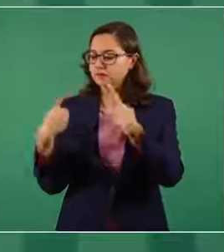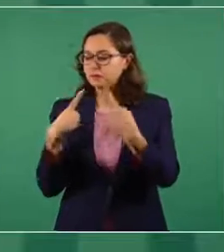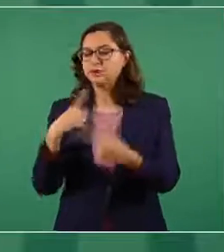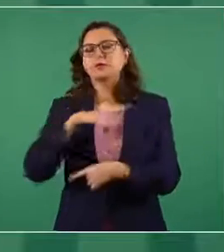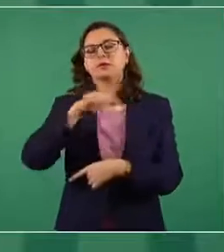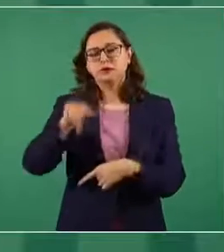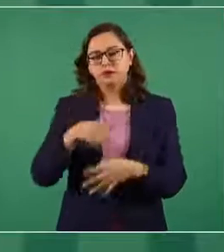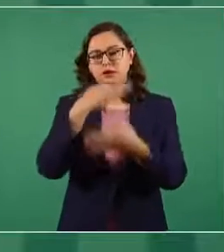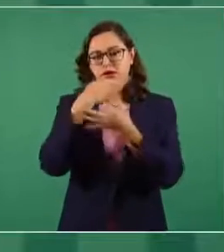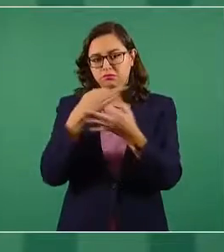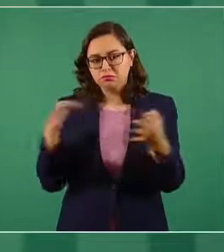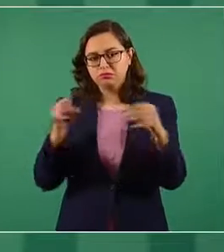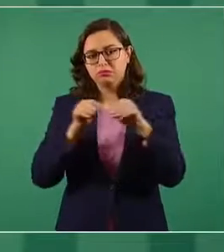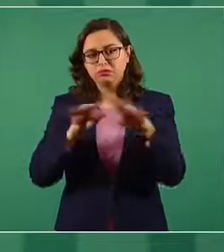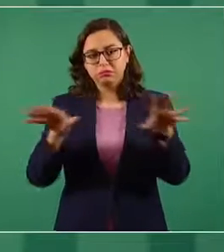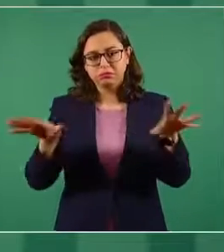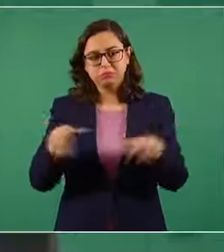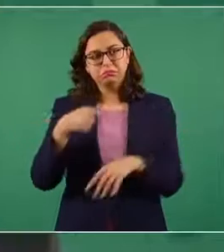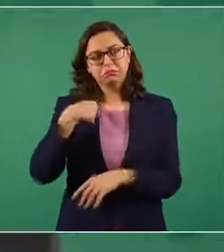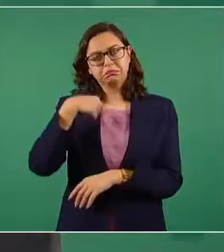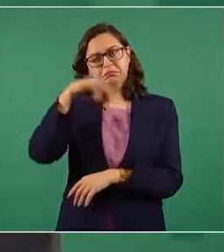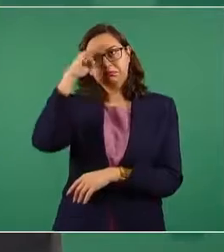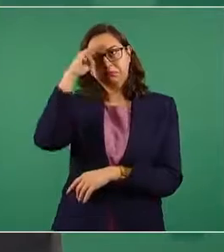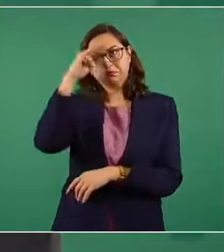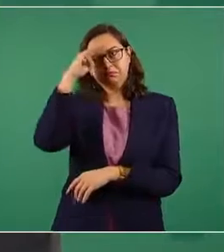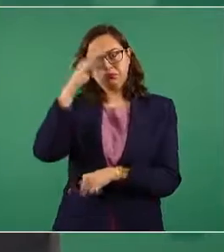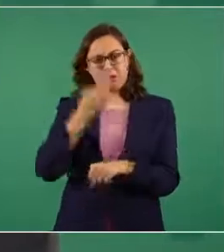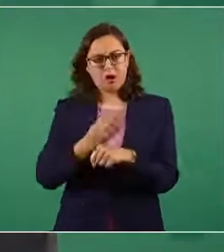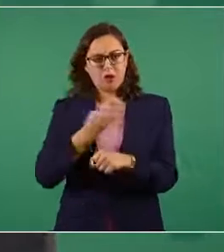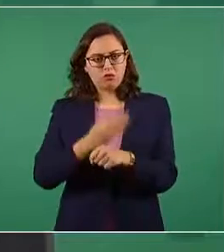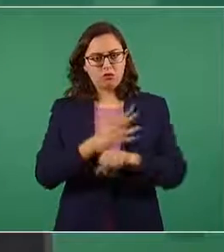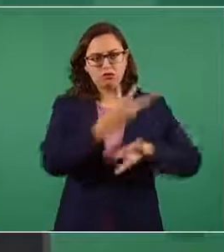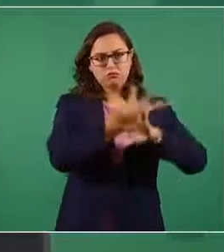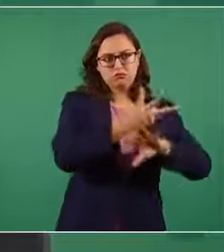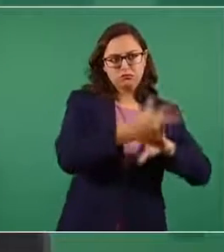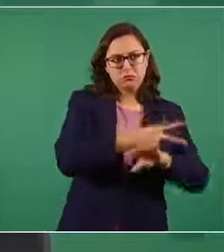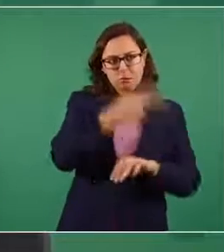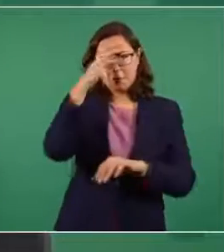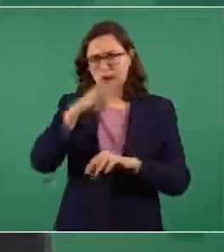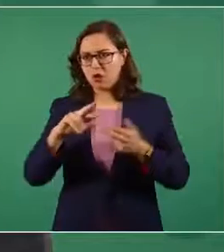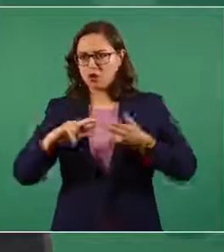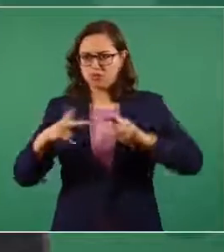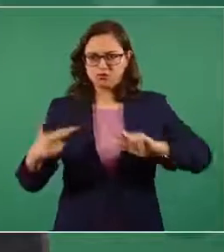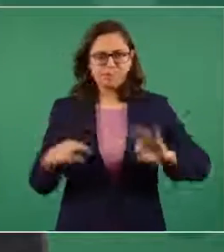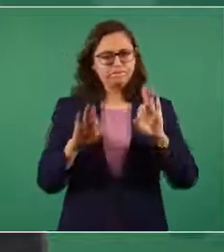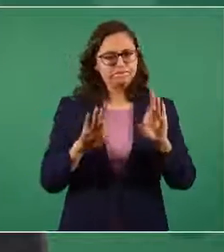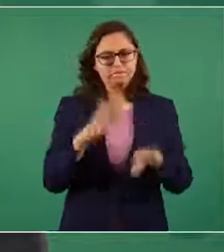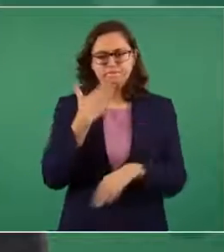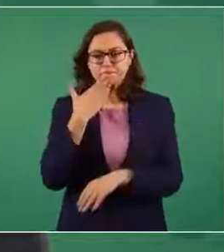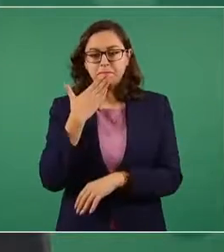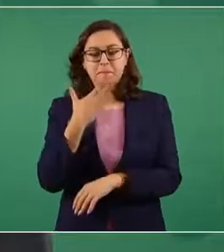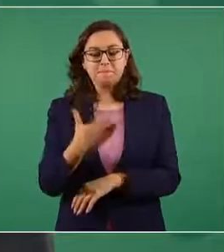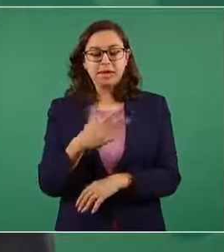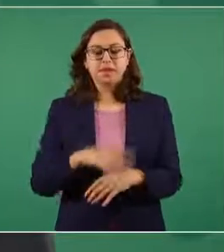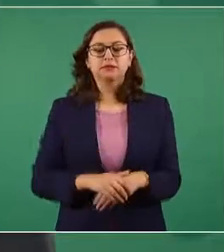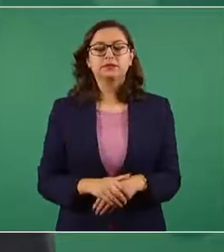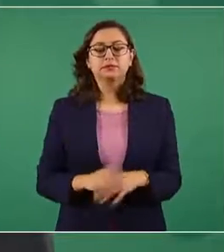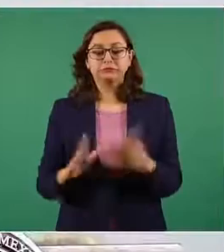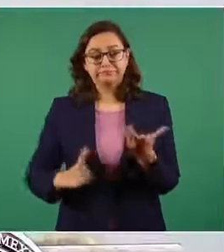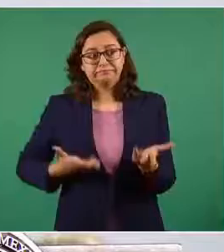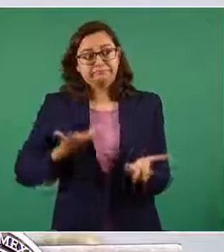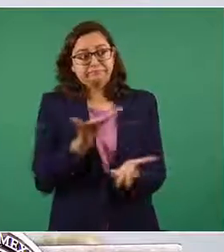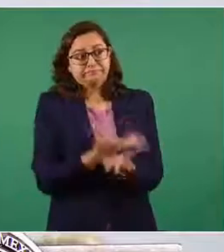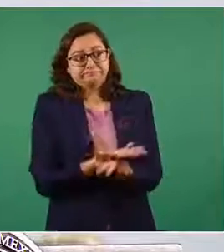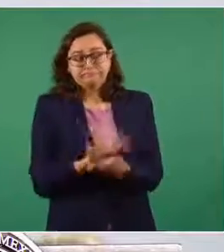buen momento en la relación con los Estados Unidos. Los temas que México ha planteado se están atendiendo, los temas que a Estados Unidos le